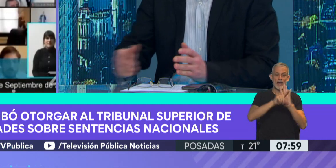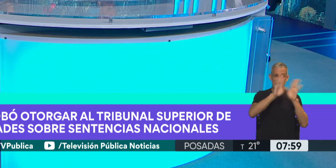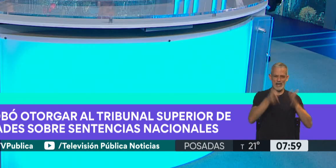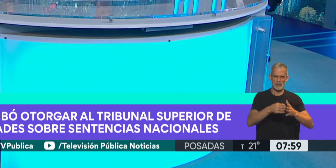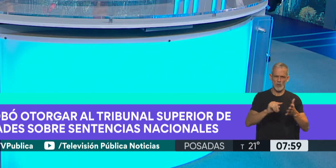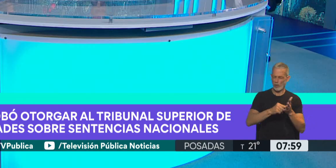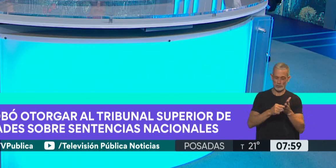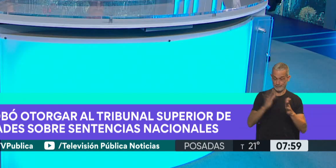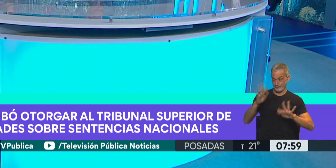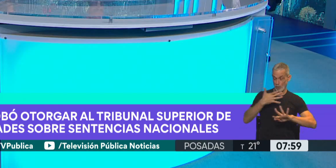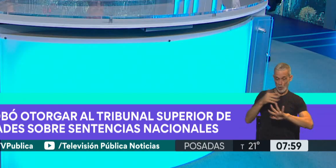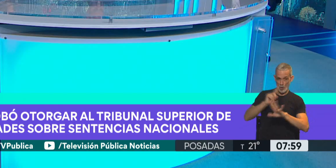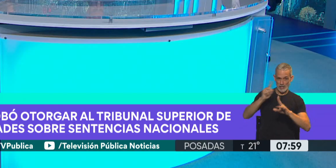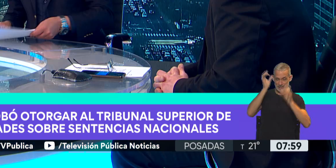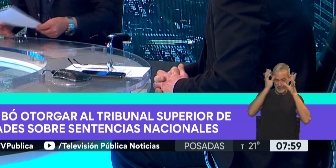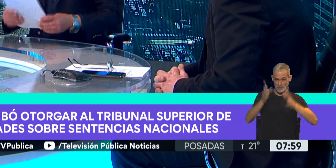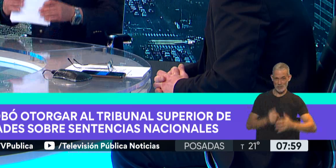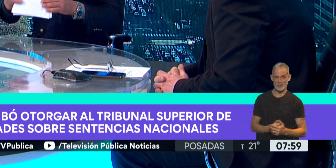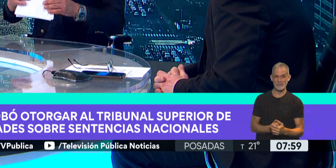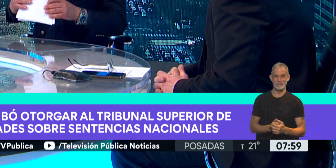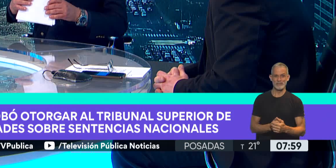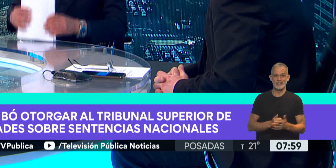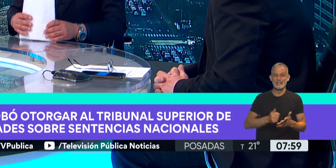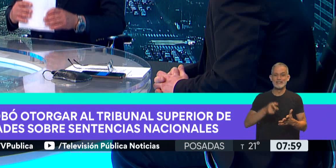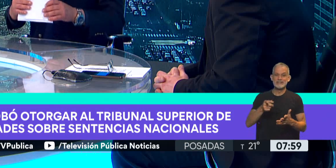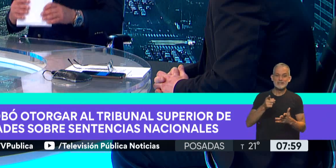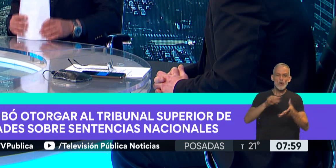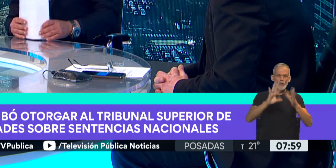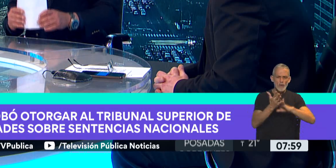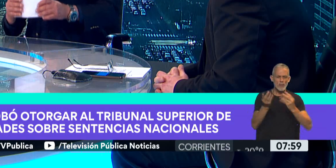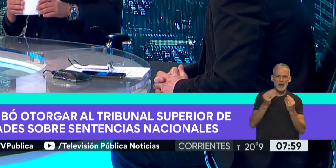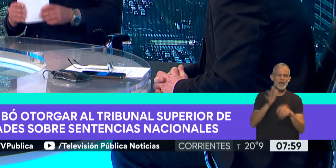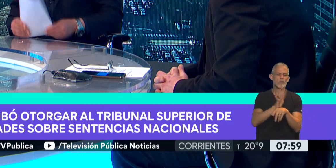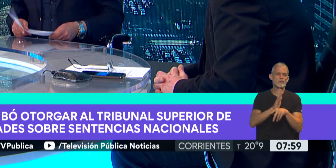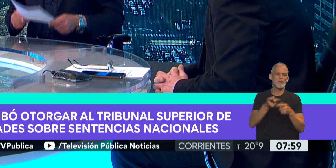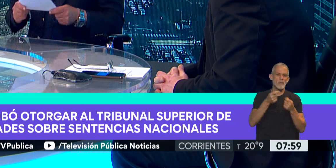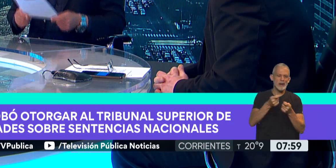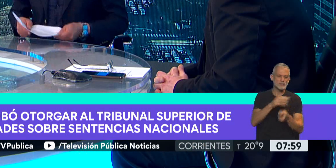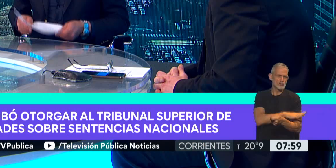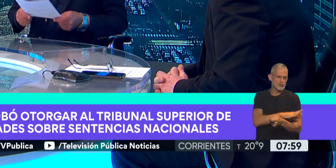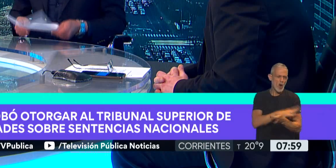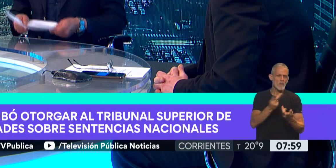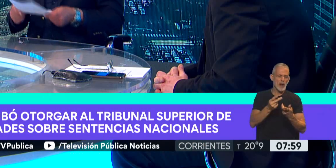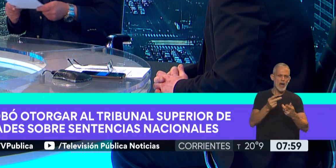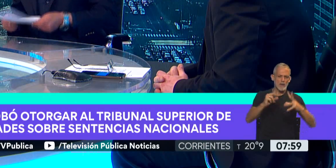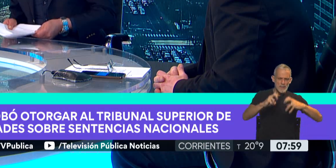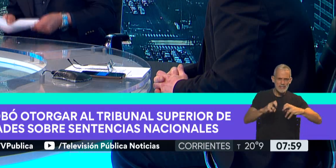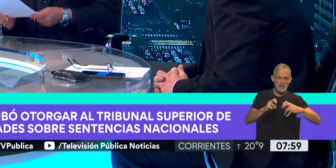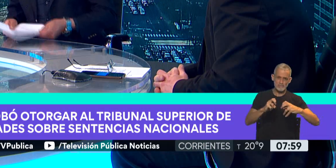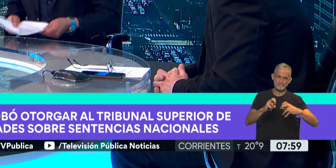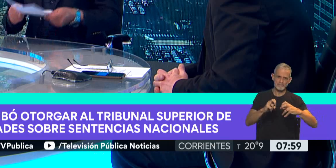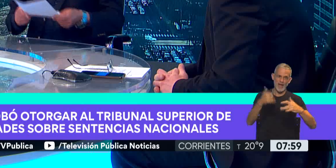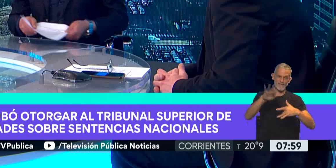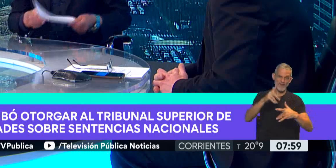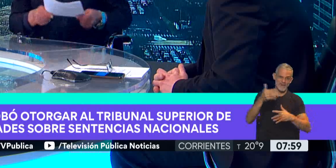ver, porque no lo entiendo, ahora ayúdame a entenderlo. Es un método de presión con causas que se sabe que inexorablemente